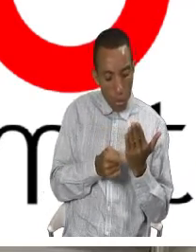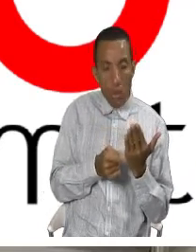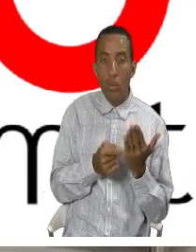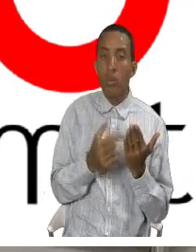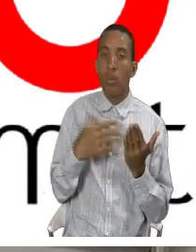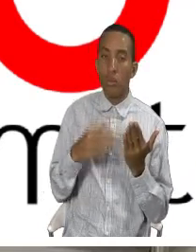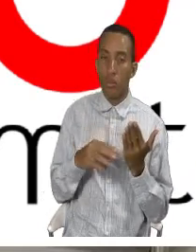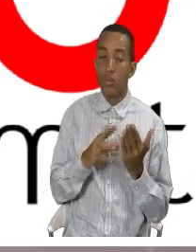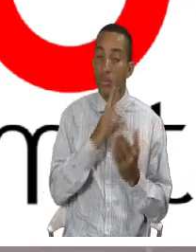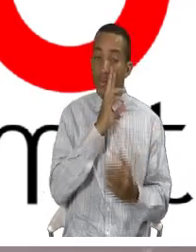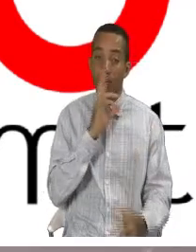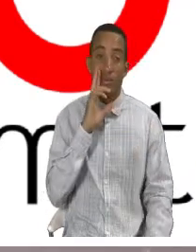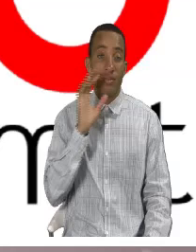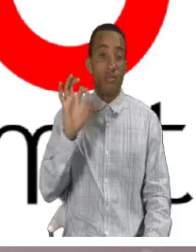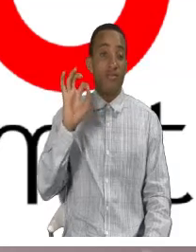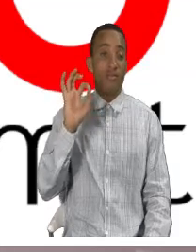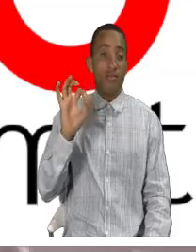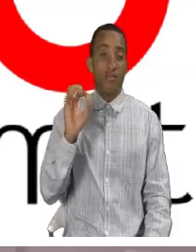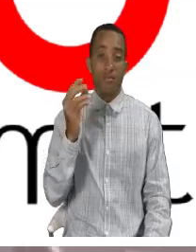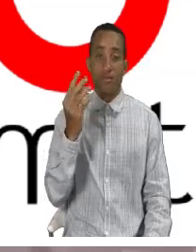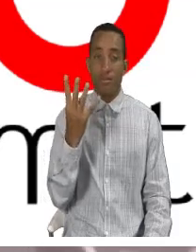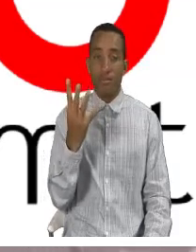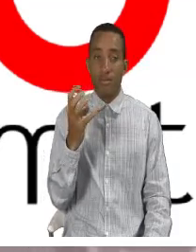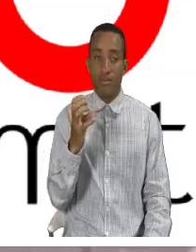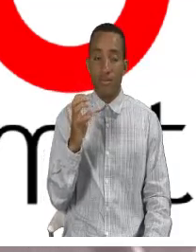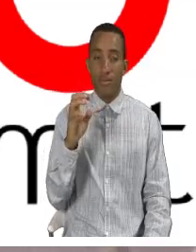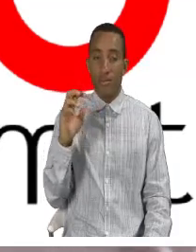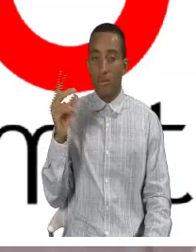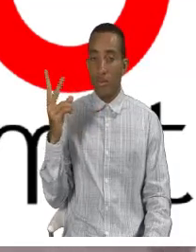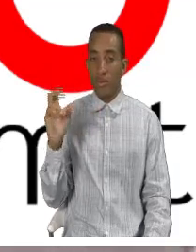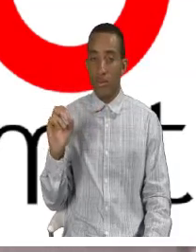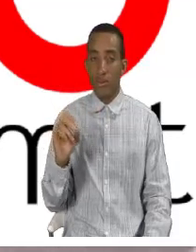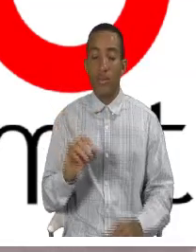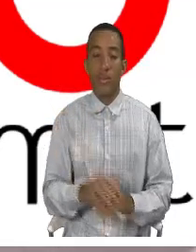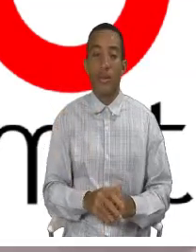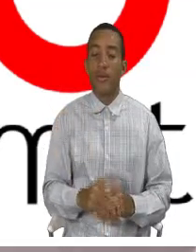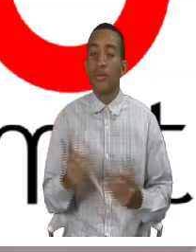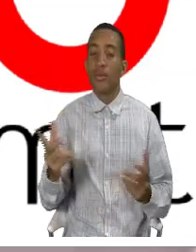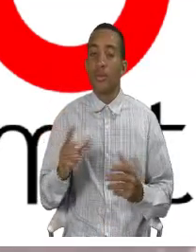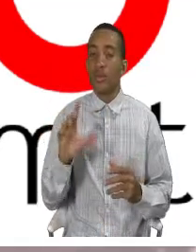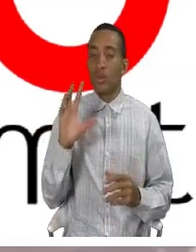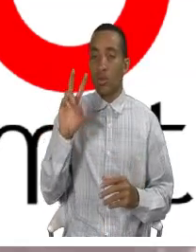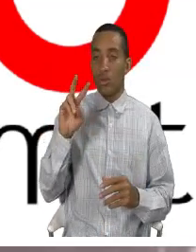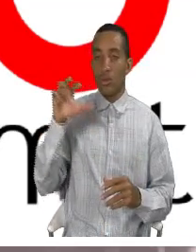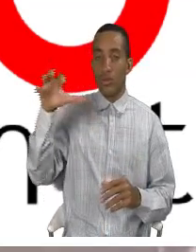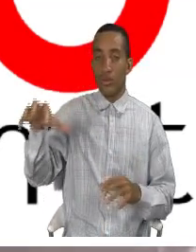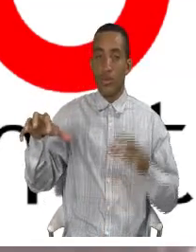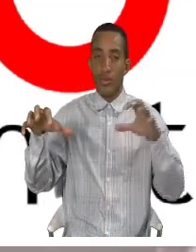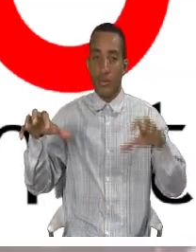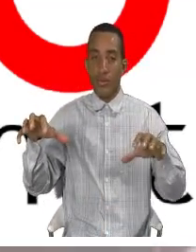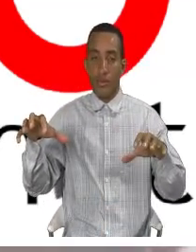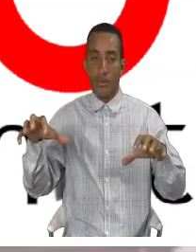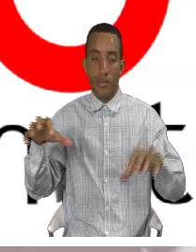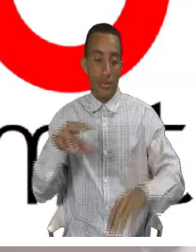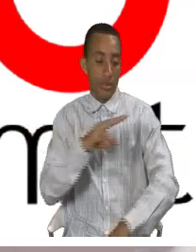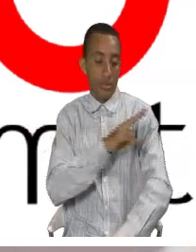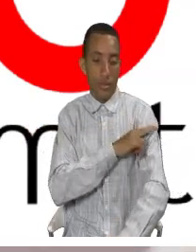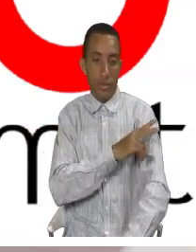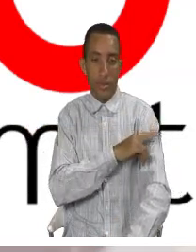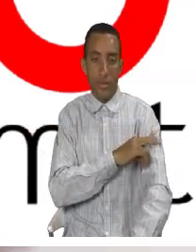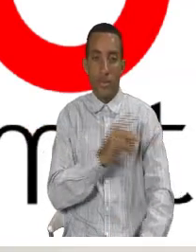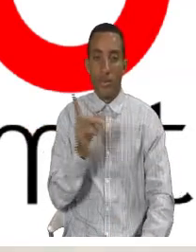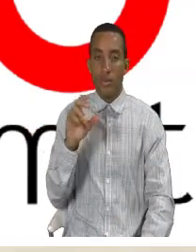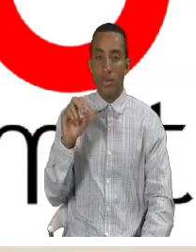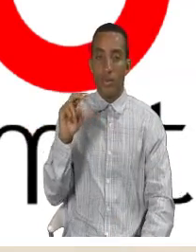recomendarlo en sus dos sucursales. Hotel San Silvestre y Hotel Barranca Bermeja Plaza.